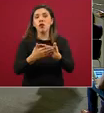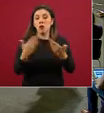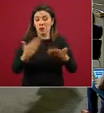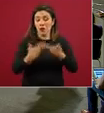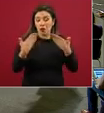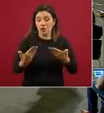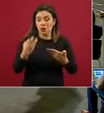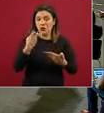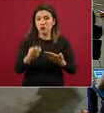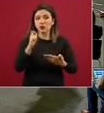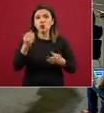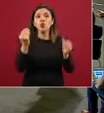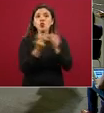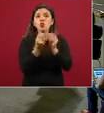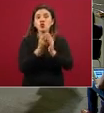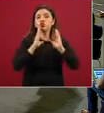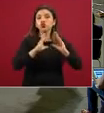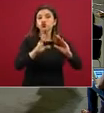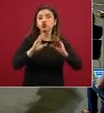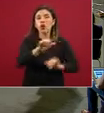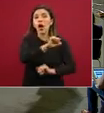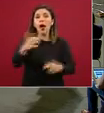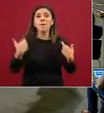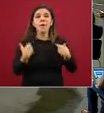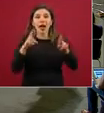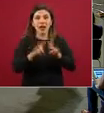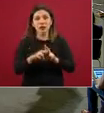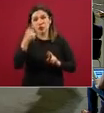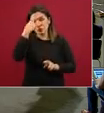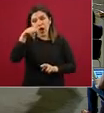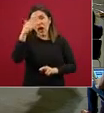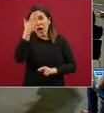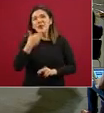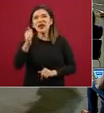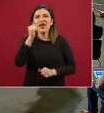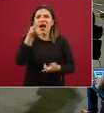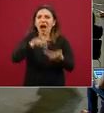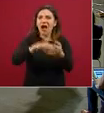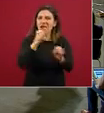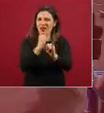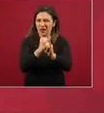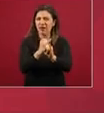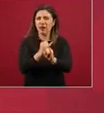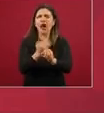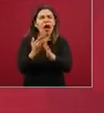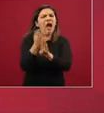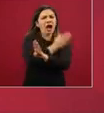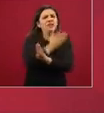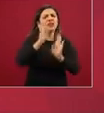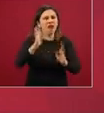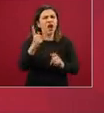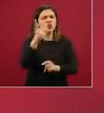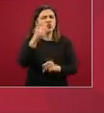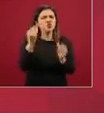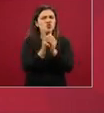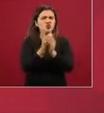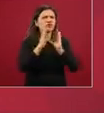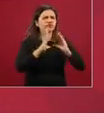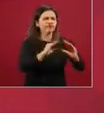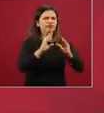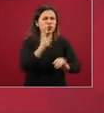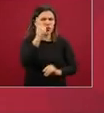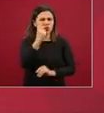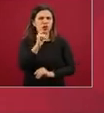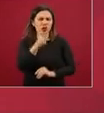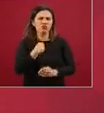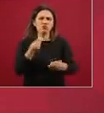ahora cursos de capacitación a docentes para habilidades digitales. Tuvimos antes de cerrar Aprende en Casa,